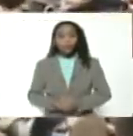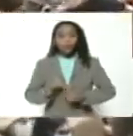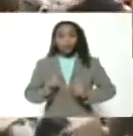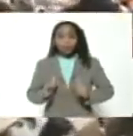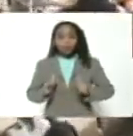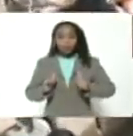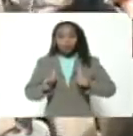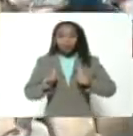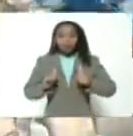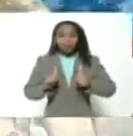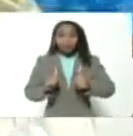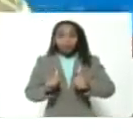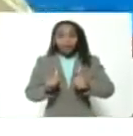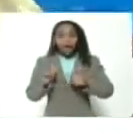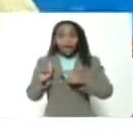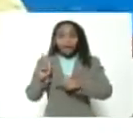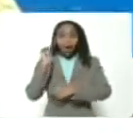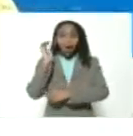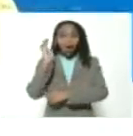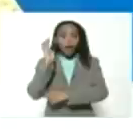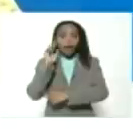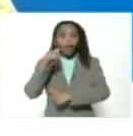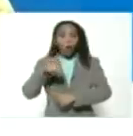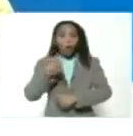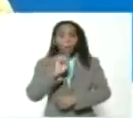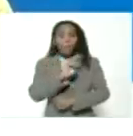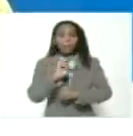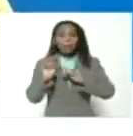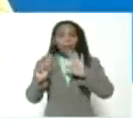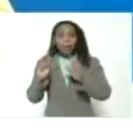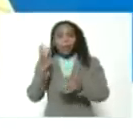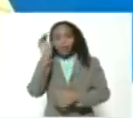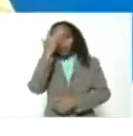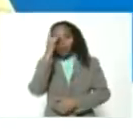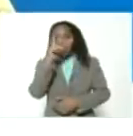empezado esta jornada de hoy, 27 de febrero del año